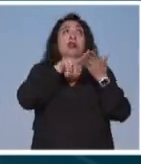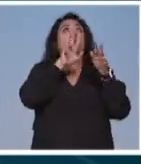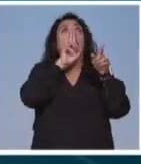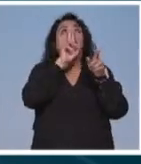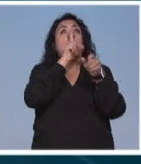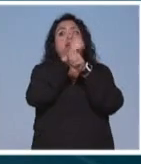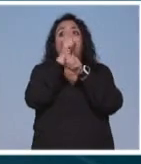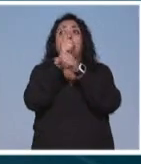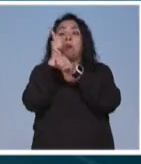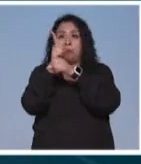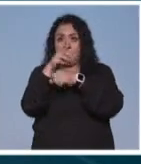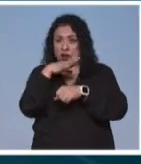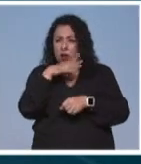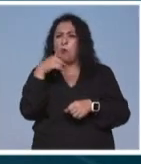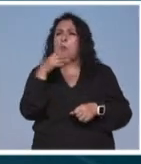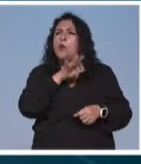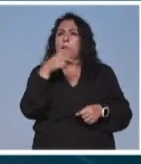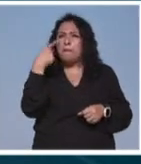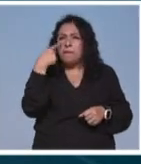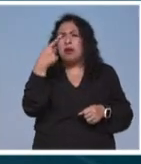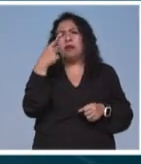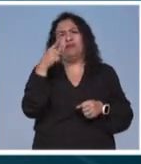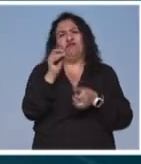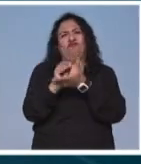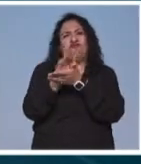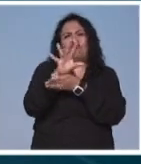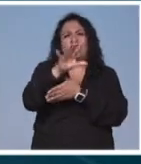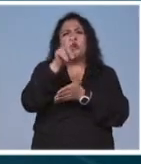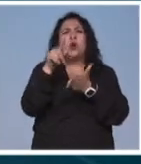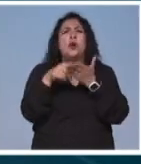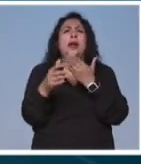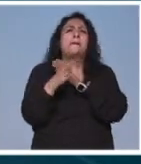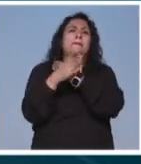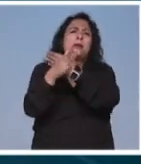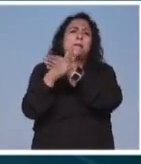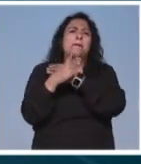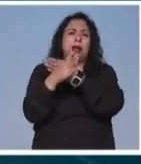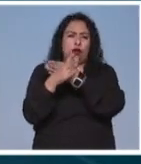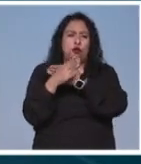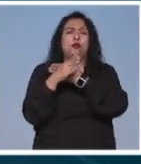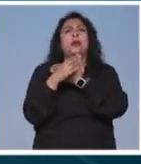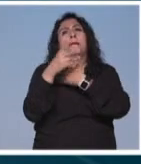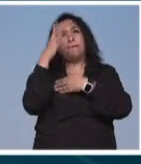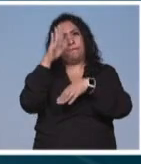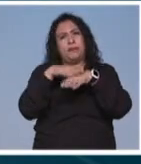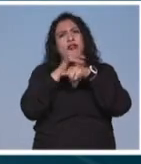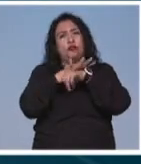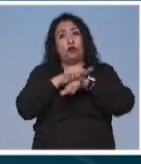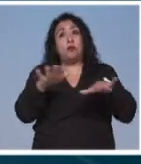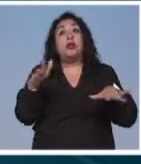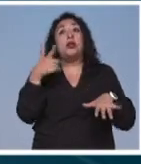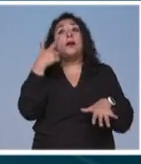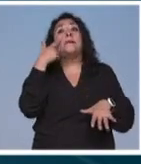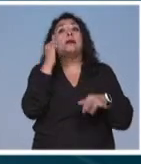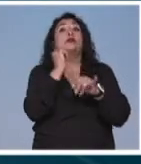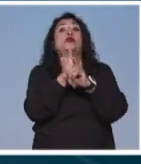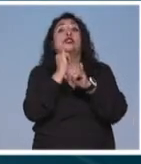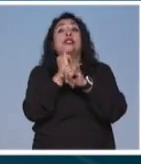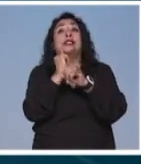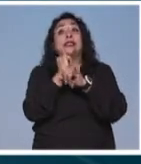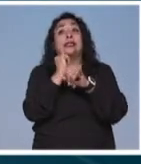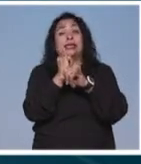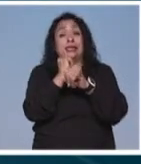respuestas. Puedes disfrutar de estas proyecciones en el Papalote Museo del Niño. Para más información, consulta la página que